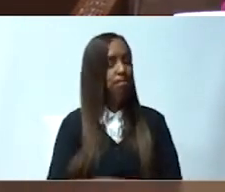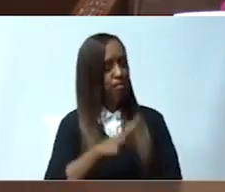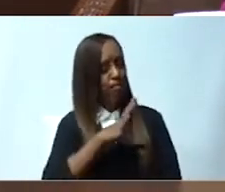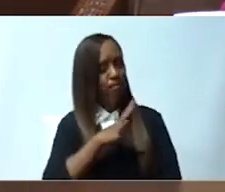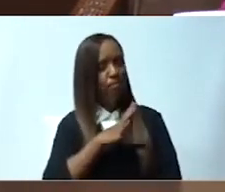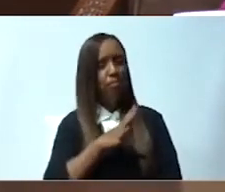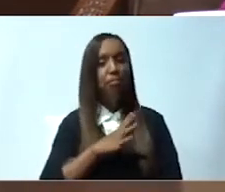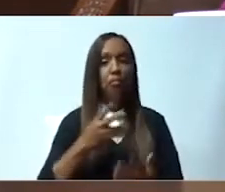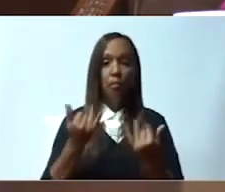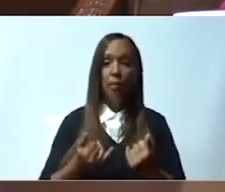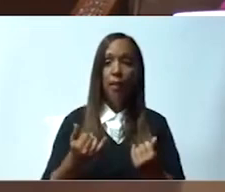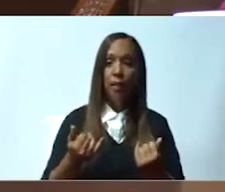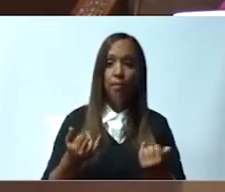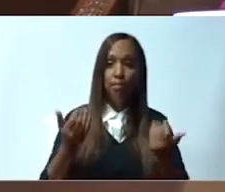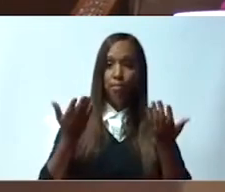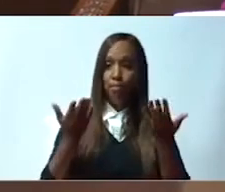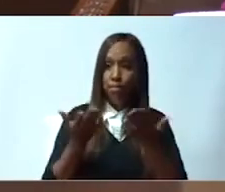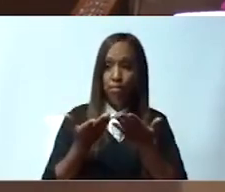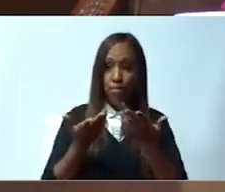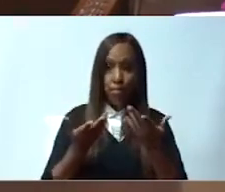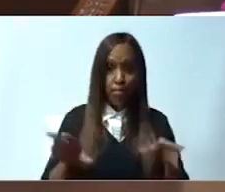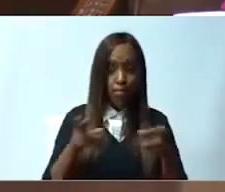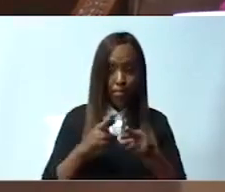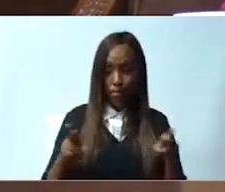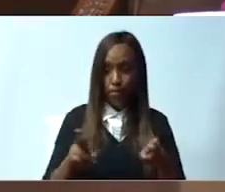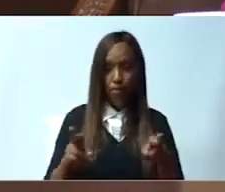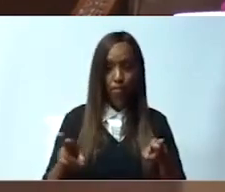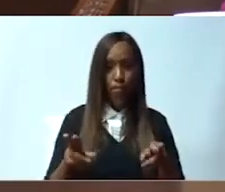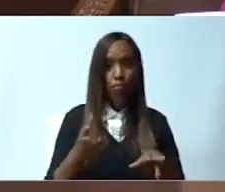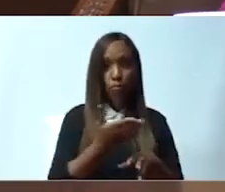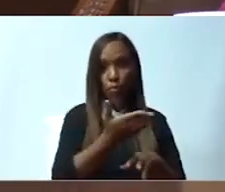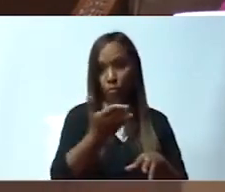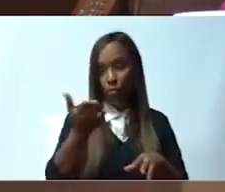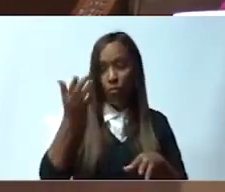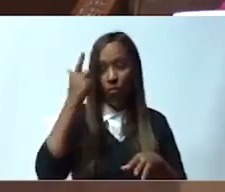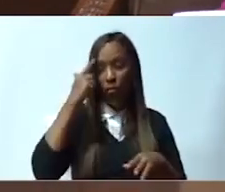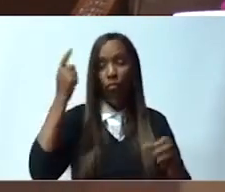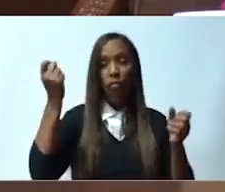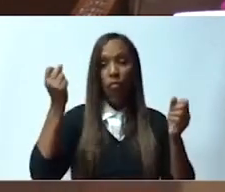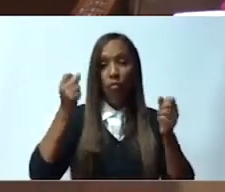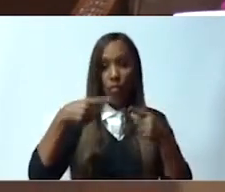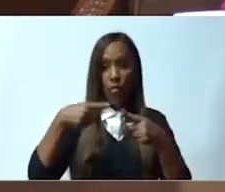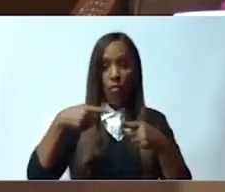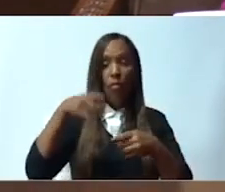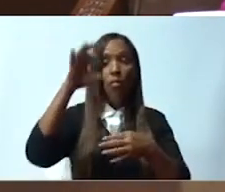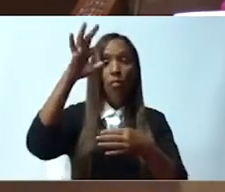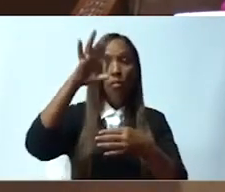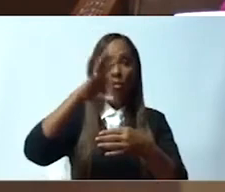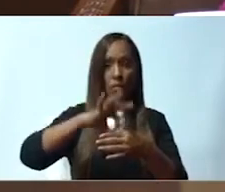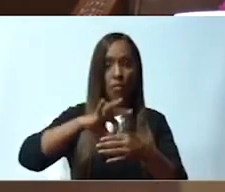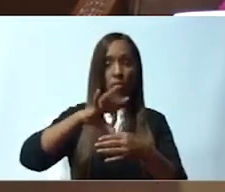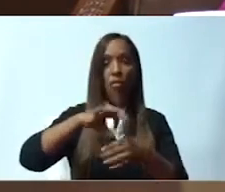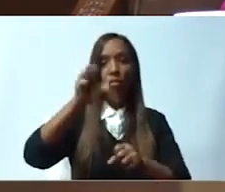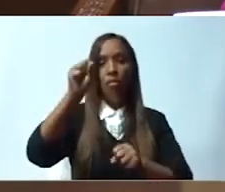tiene la oportunidad de pulsar no. Lo someto a votación